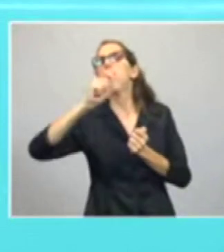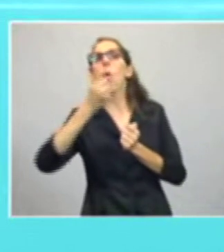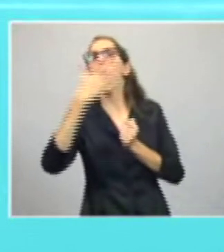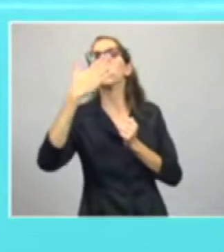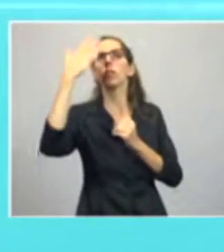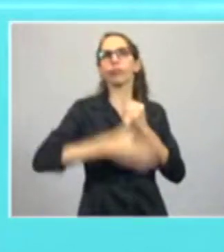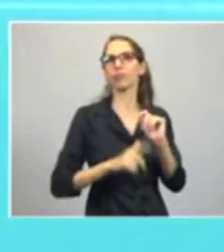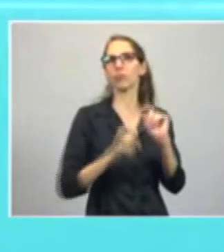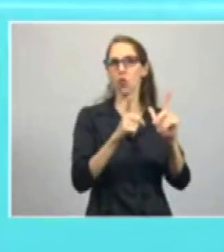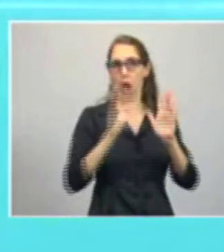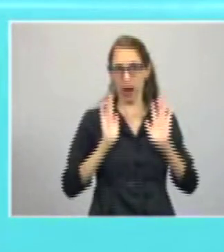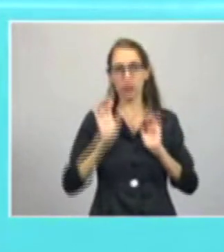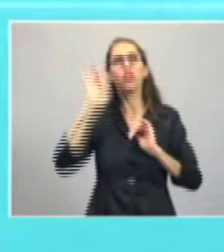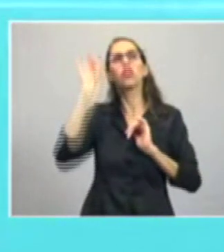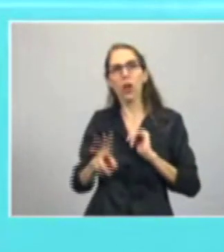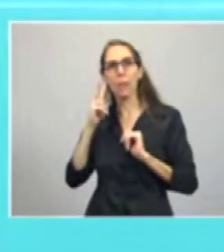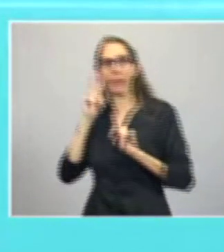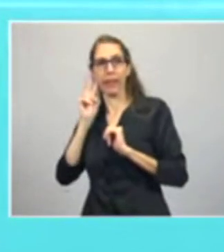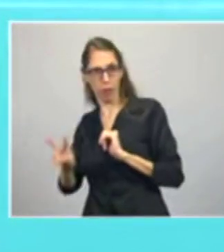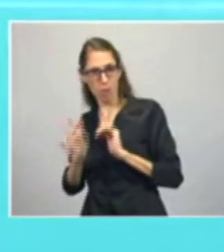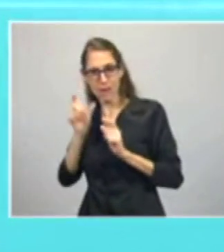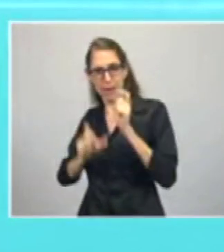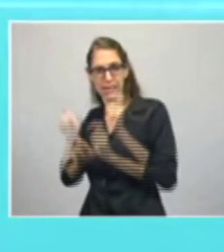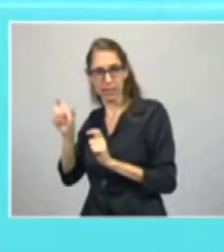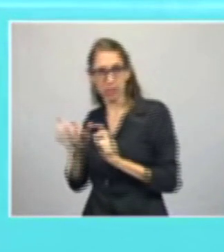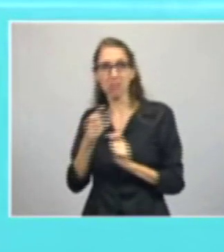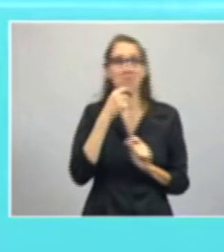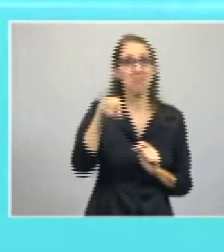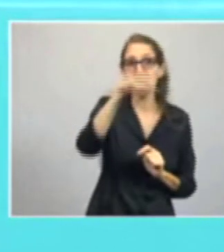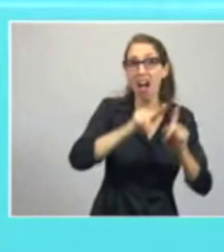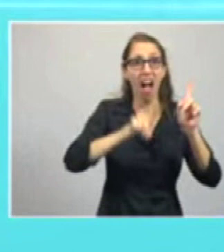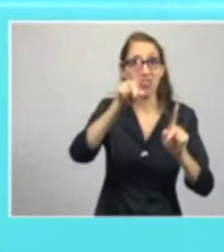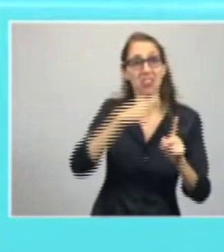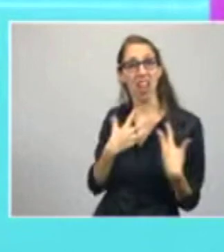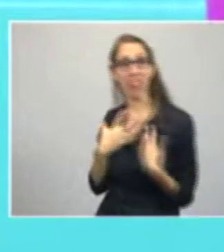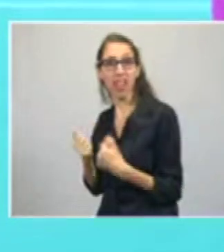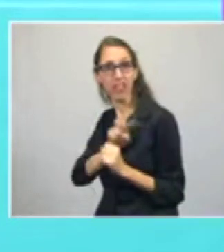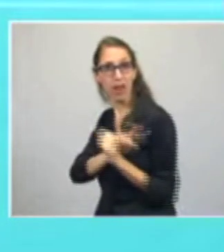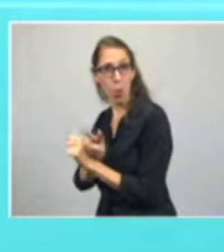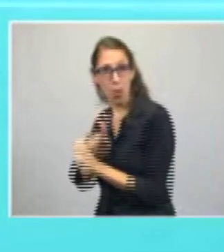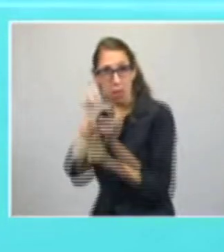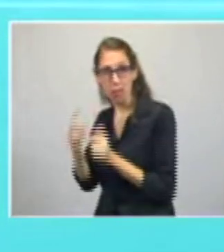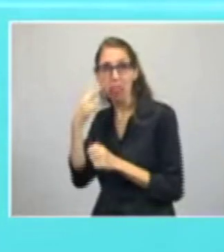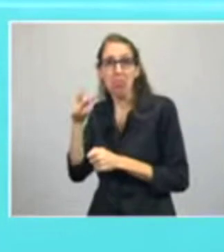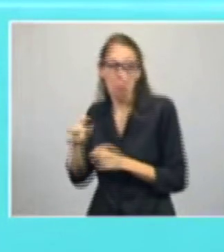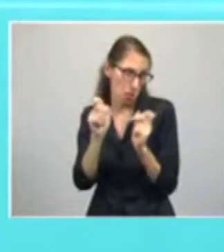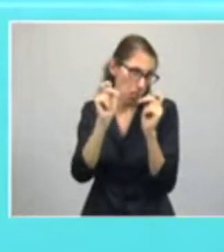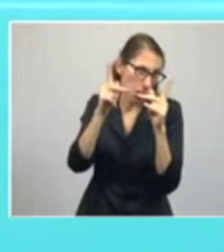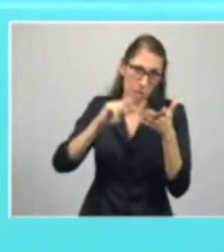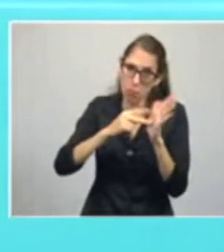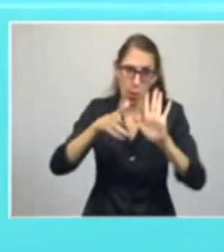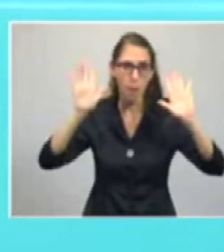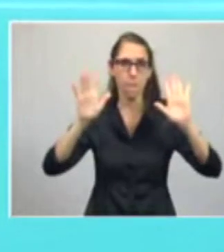hay quien quiere asumir la defensa de esos 2.000 productores, tiene todo el derecho, pero no tiene derecho a mentir que esto es un impuestazo.